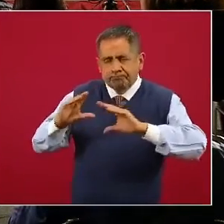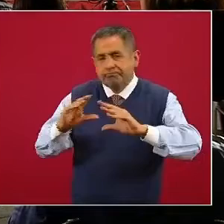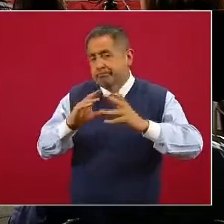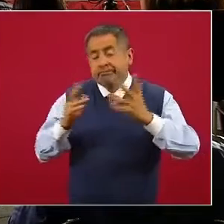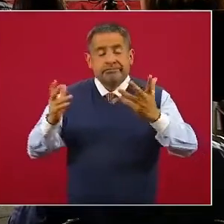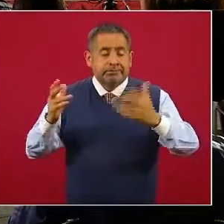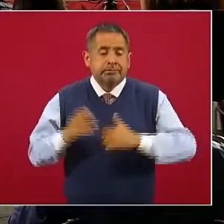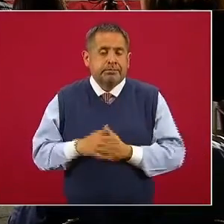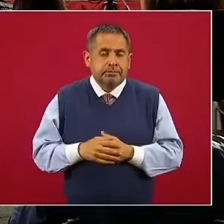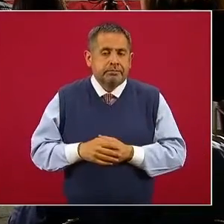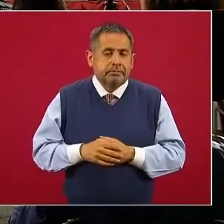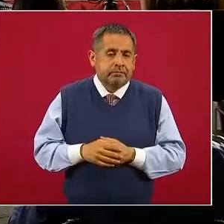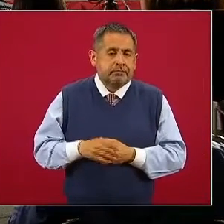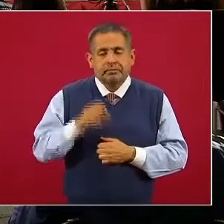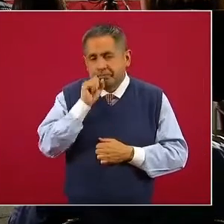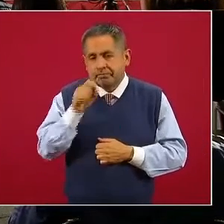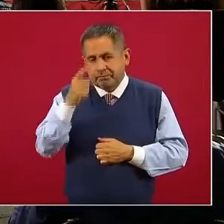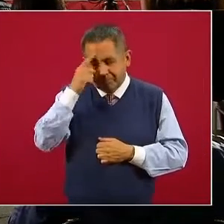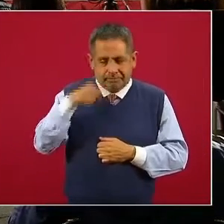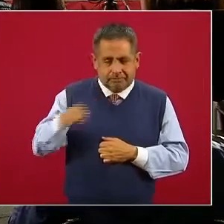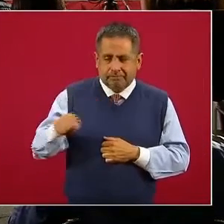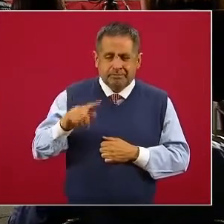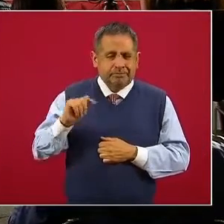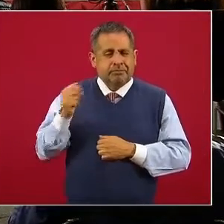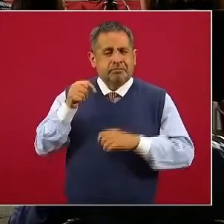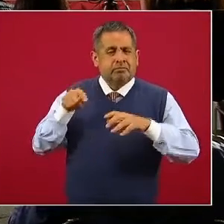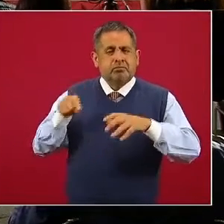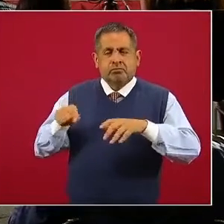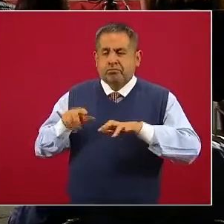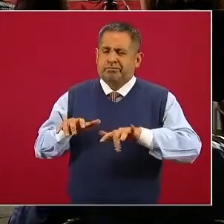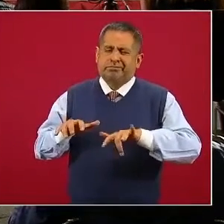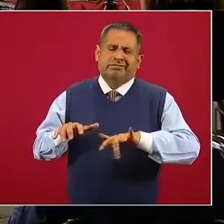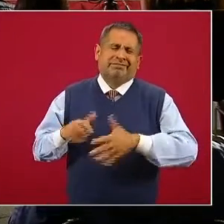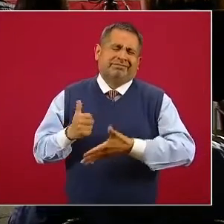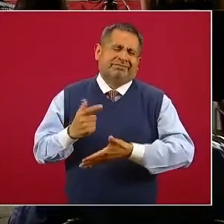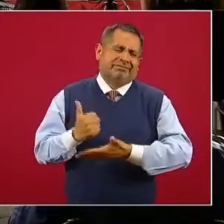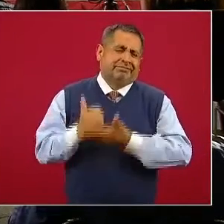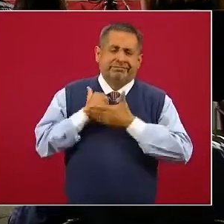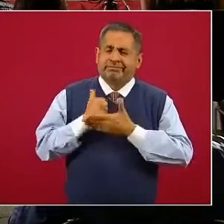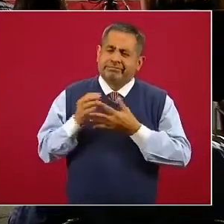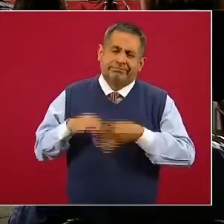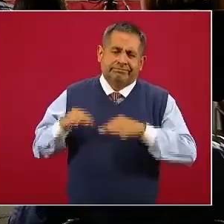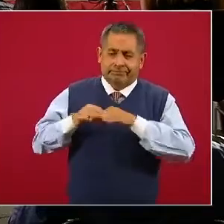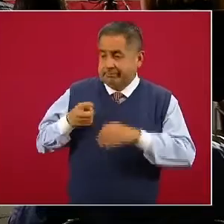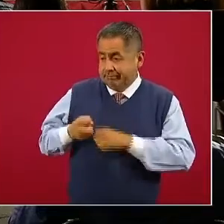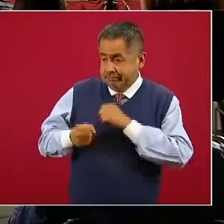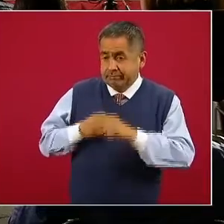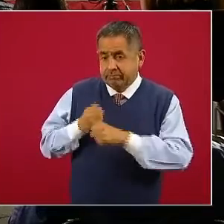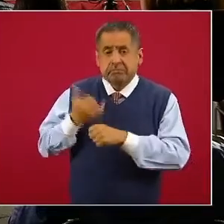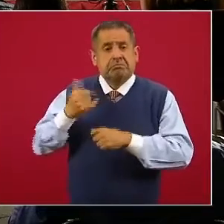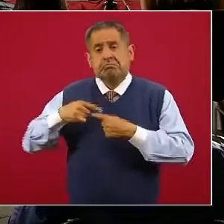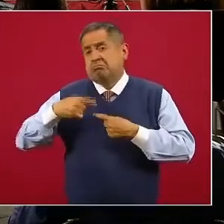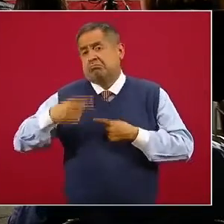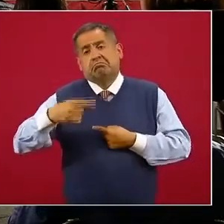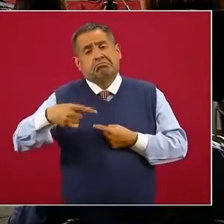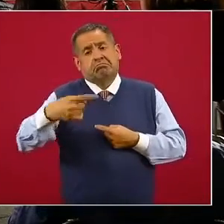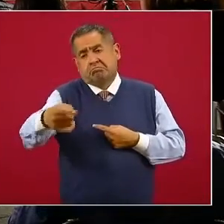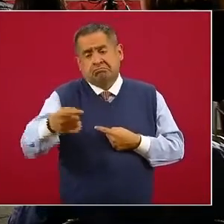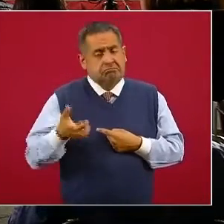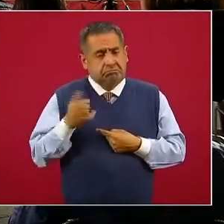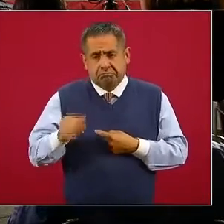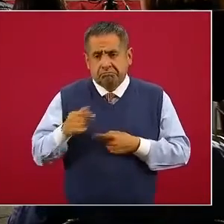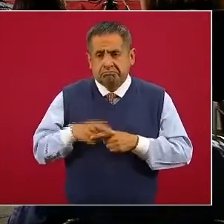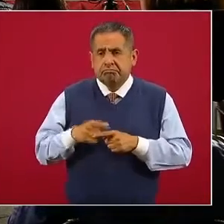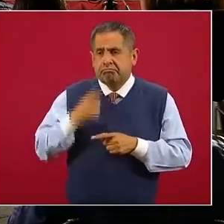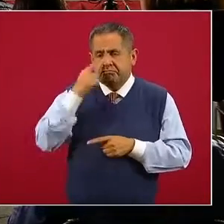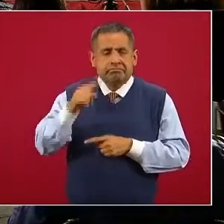que logramos detectar es que, la tecnología es una herramienta fundamental en este año, y en los siguientes años, que nos va a permitir